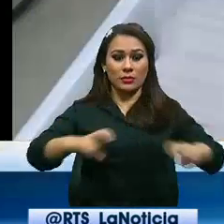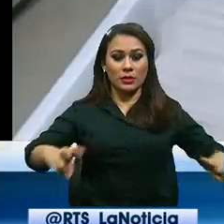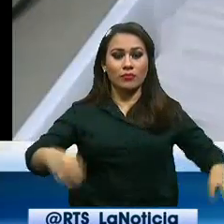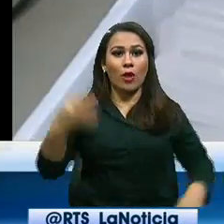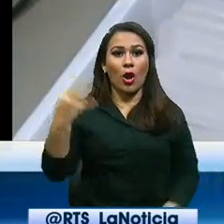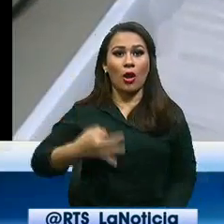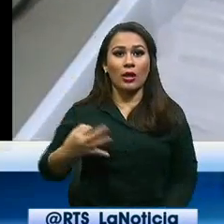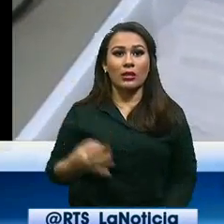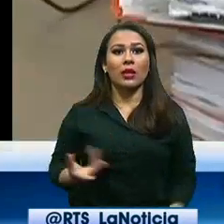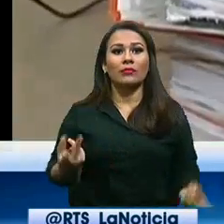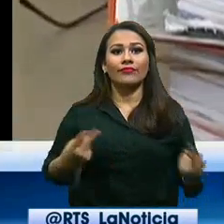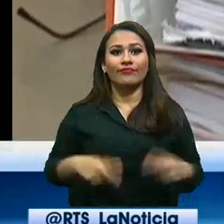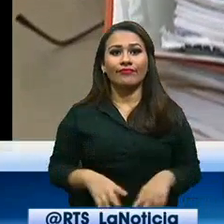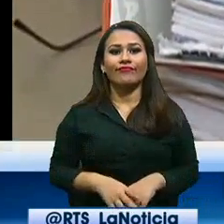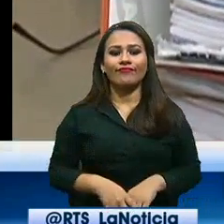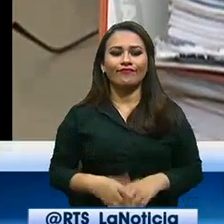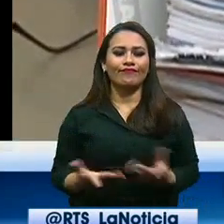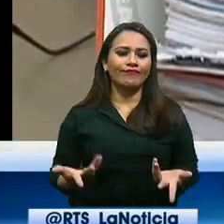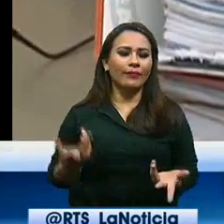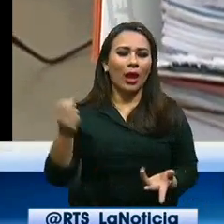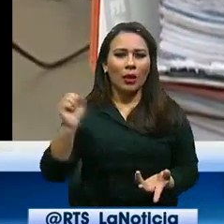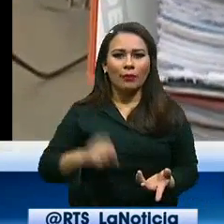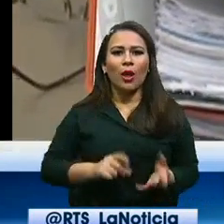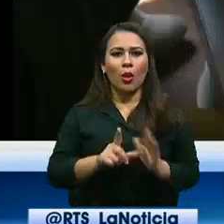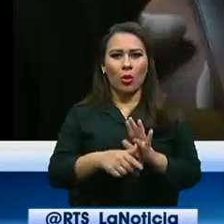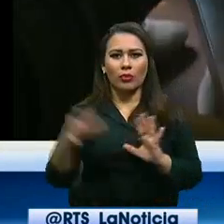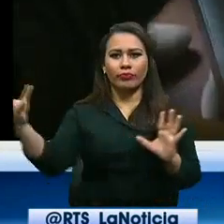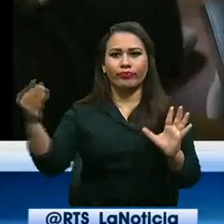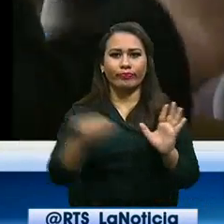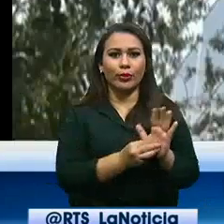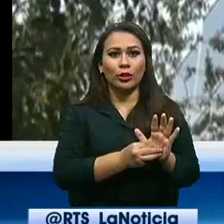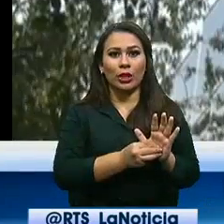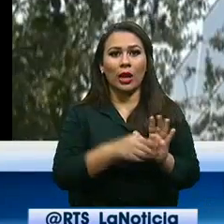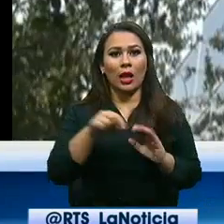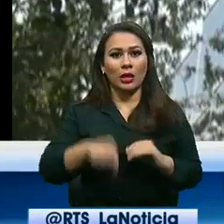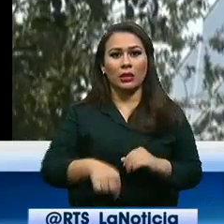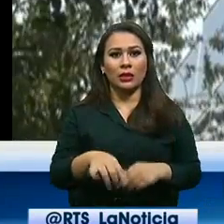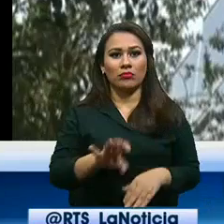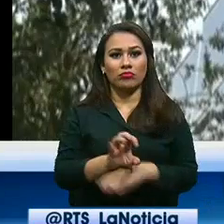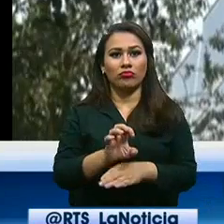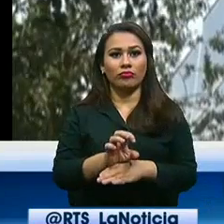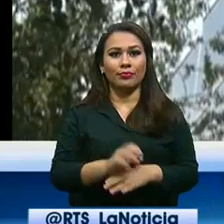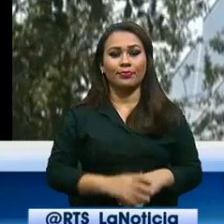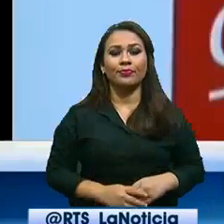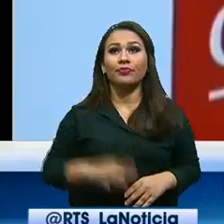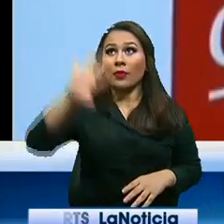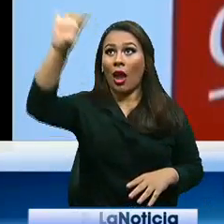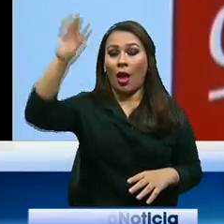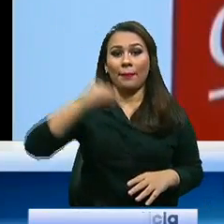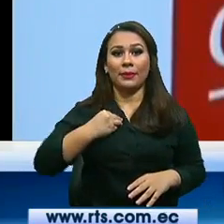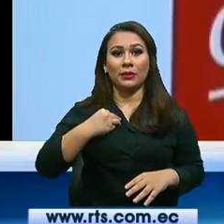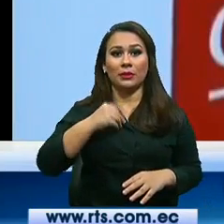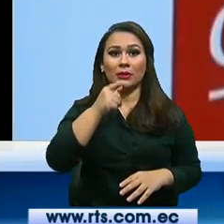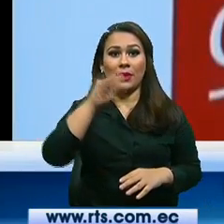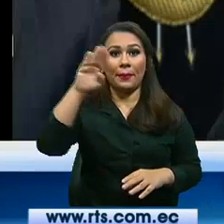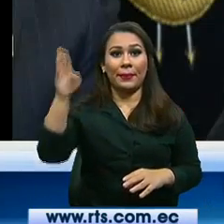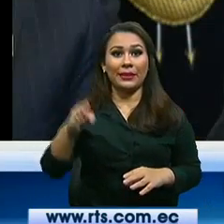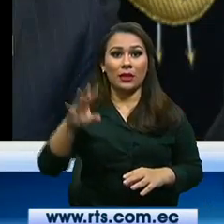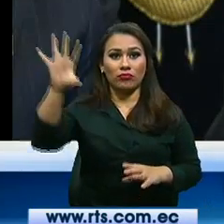y a las pericias correspondientes para que sean incorporadas dentro de las investigaciones que vincularían a nuevas